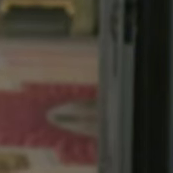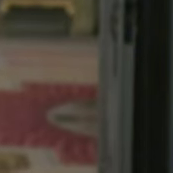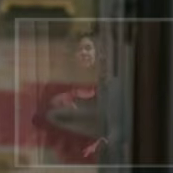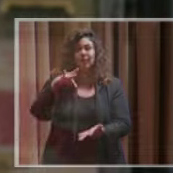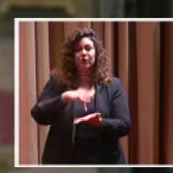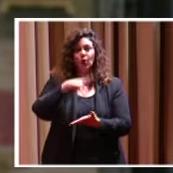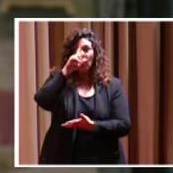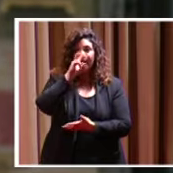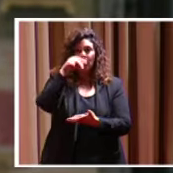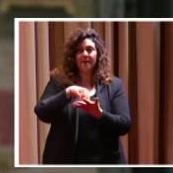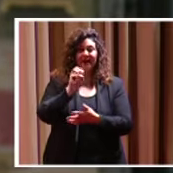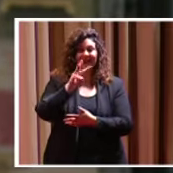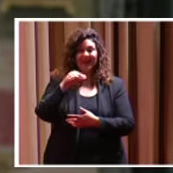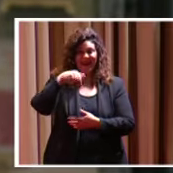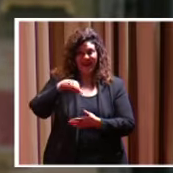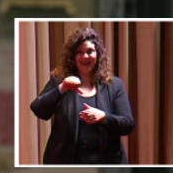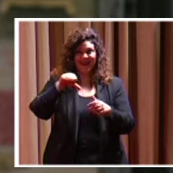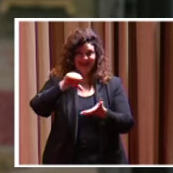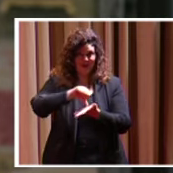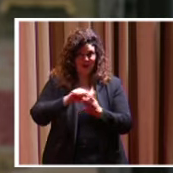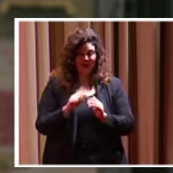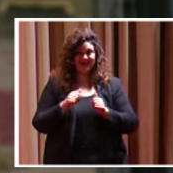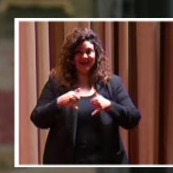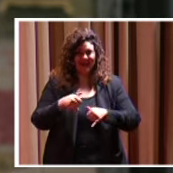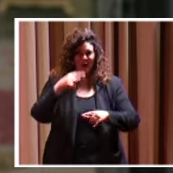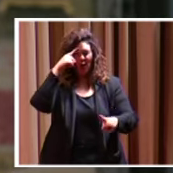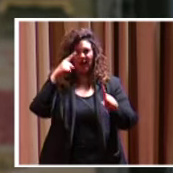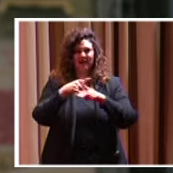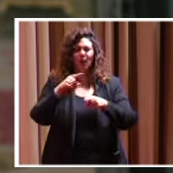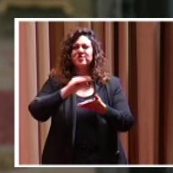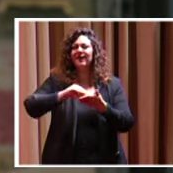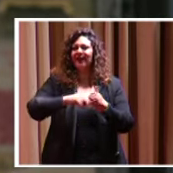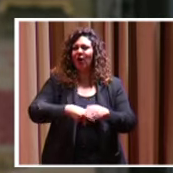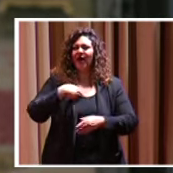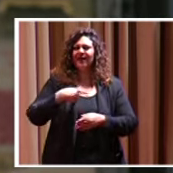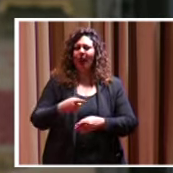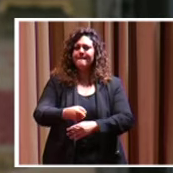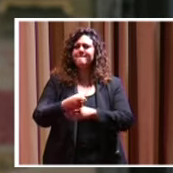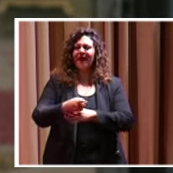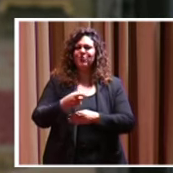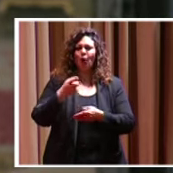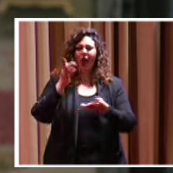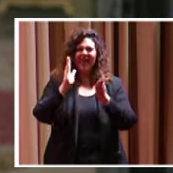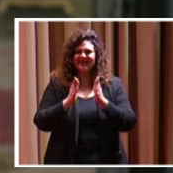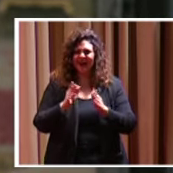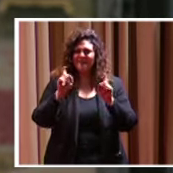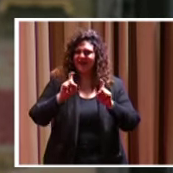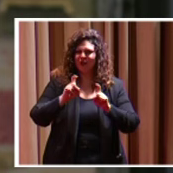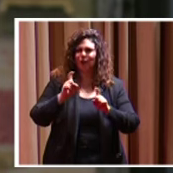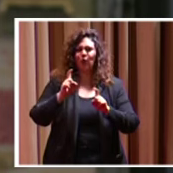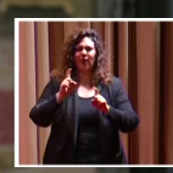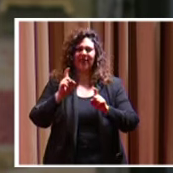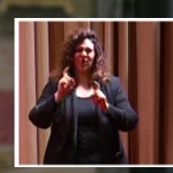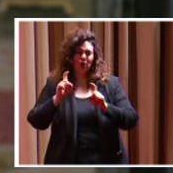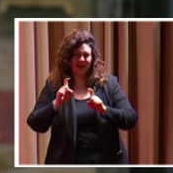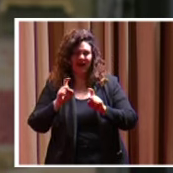Cuando en 2013 llegué a esta ciudad para ejercer como general secretario general del mando de adiestramiento y doctrina, me